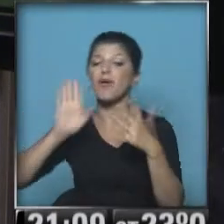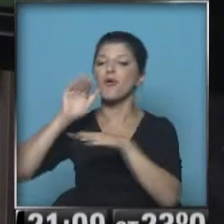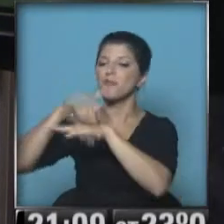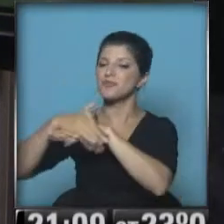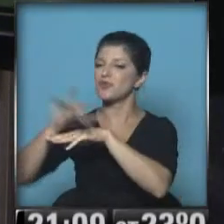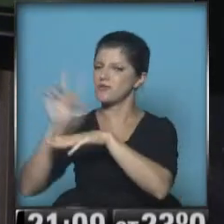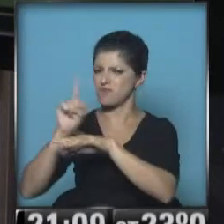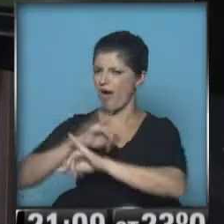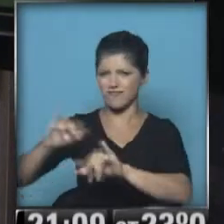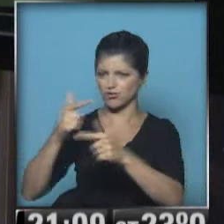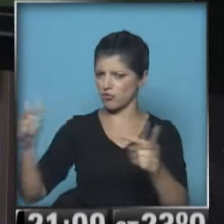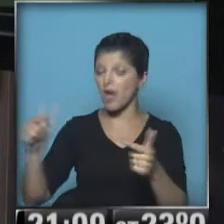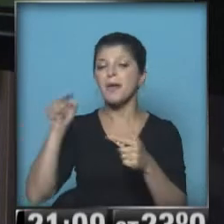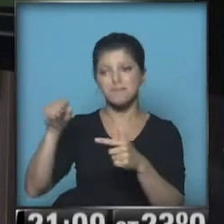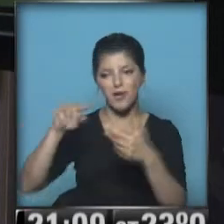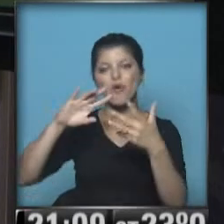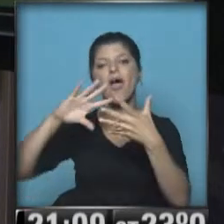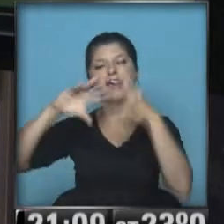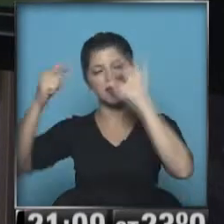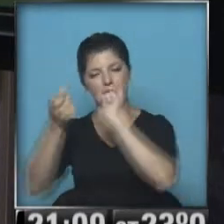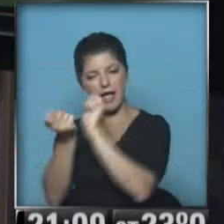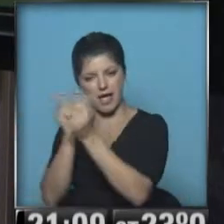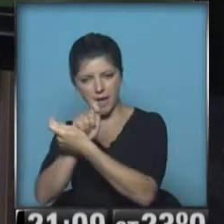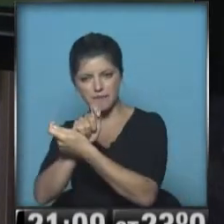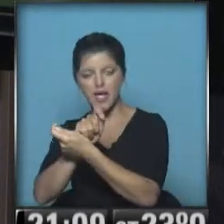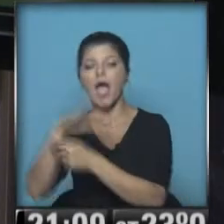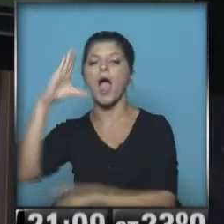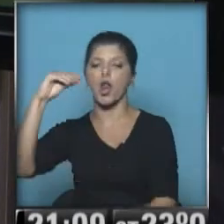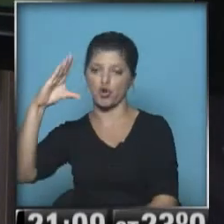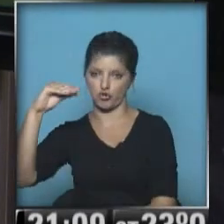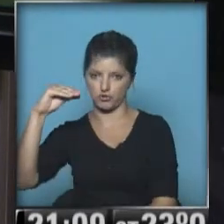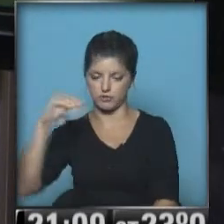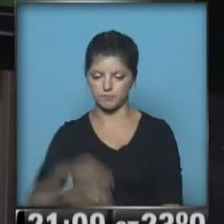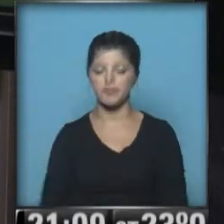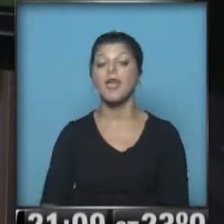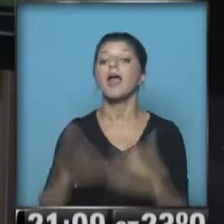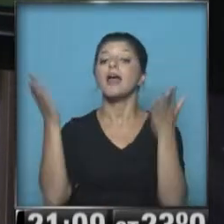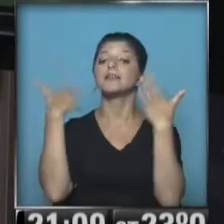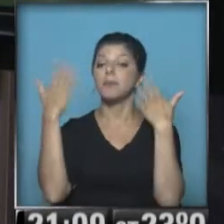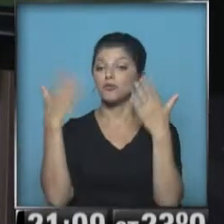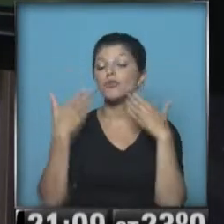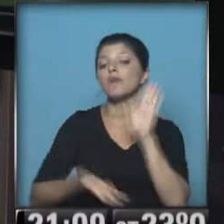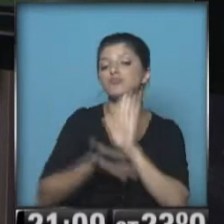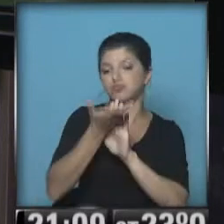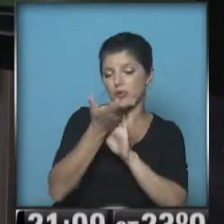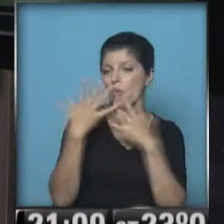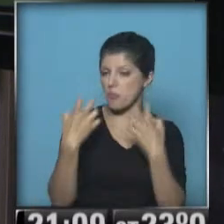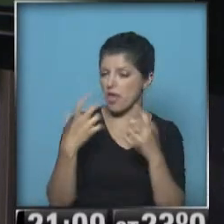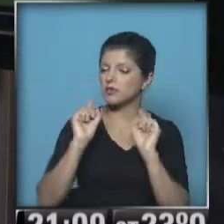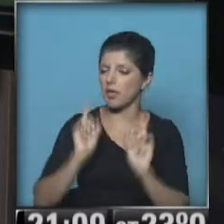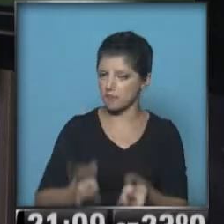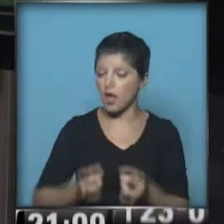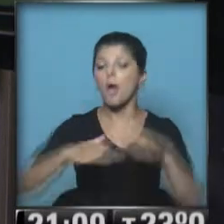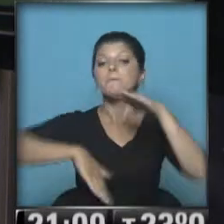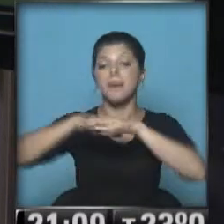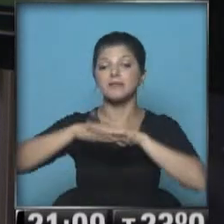aviso de alerta, pero aquí desmejoran las condiciones meteorológicas recién hacia la noche del día martes. Las temperaturas elevadas, la humedad también muy elevada, con